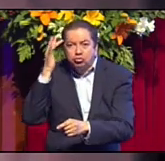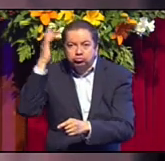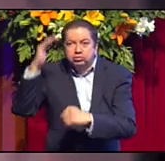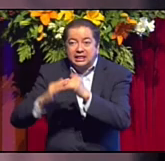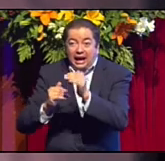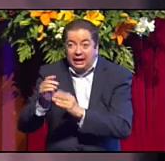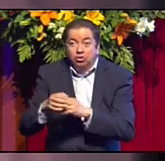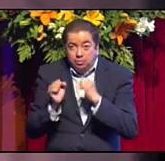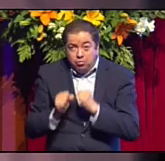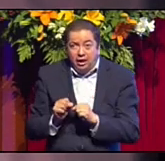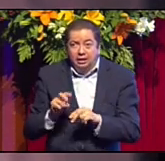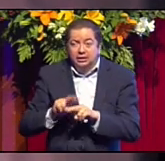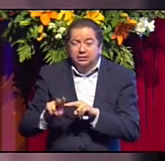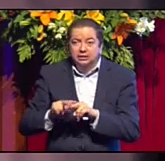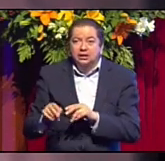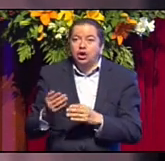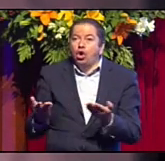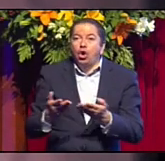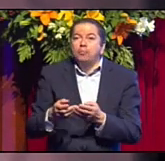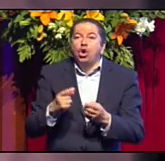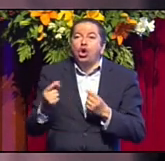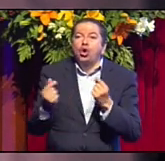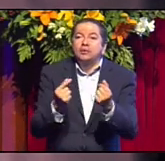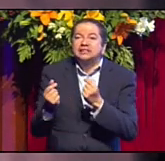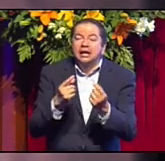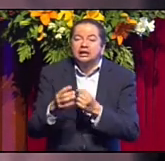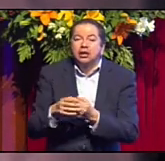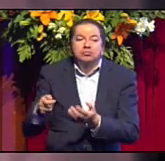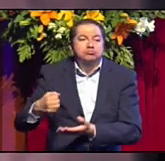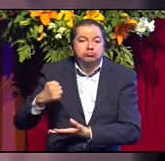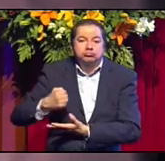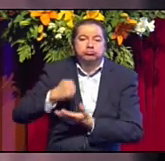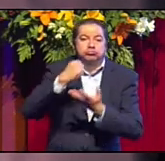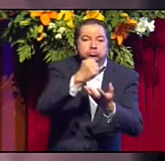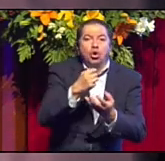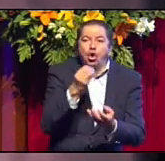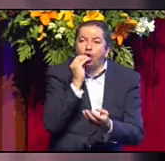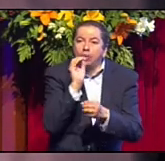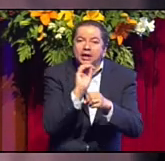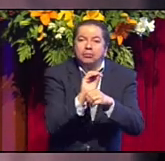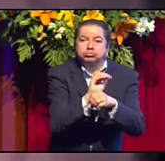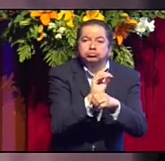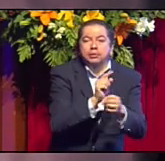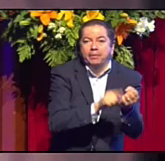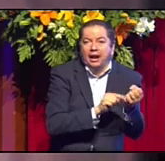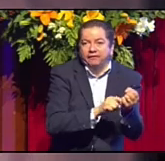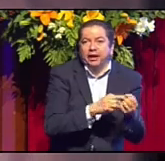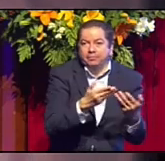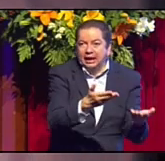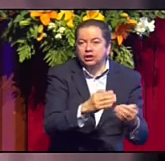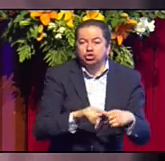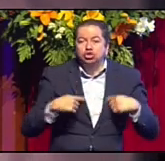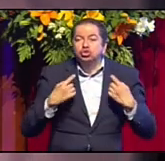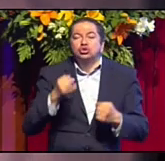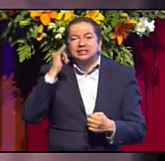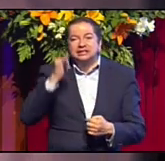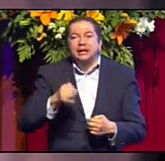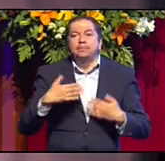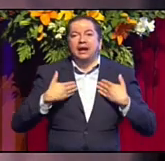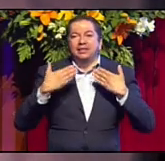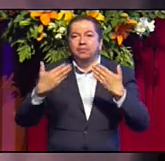pueden llevar a cabo, pero comercializando, para llevar un sustento para su familia. Siempre estamos disponibles. Sabemos